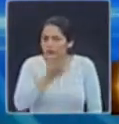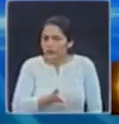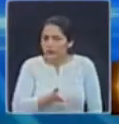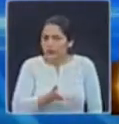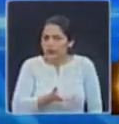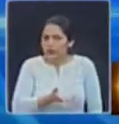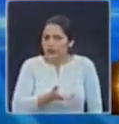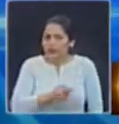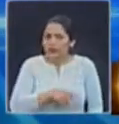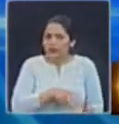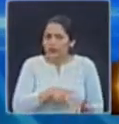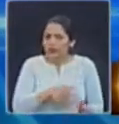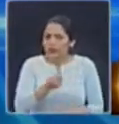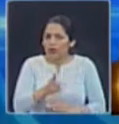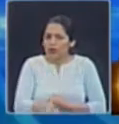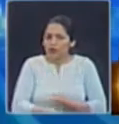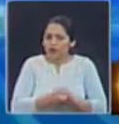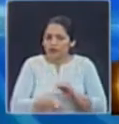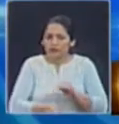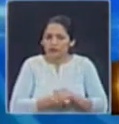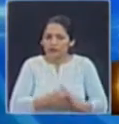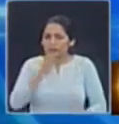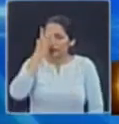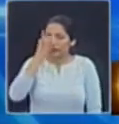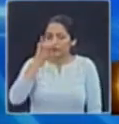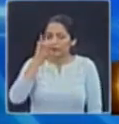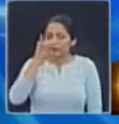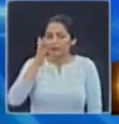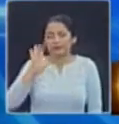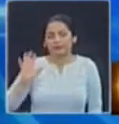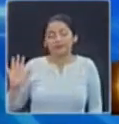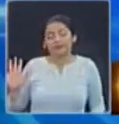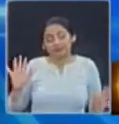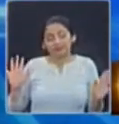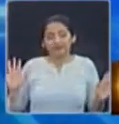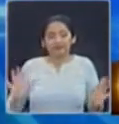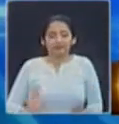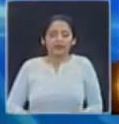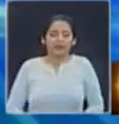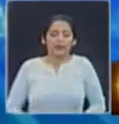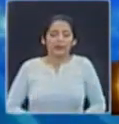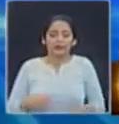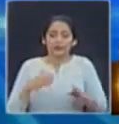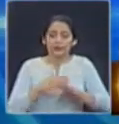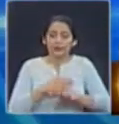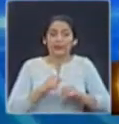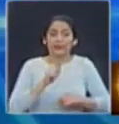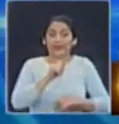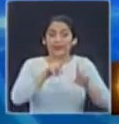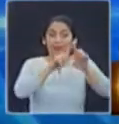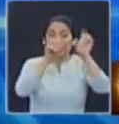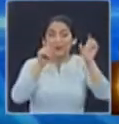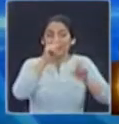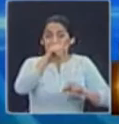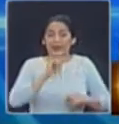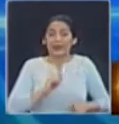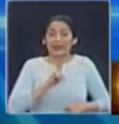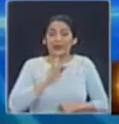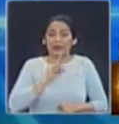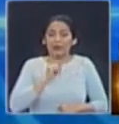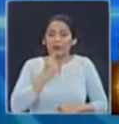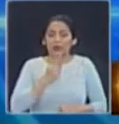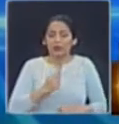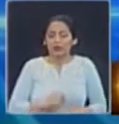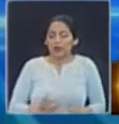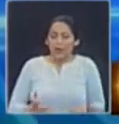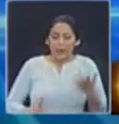Y, lógicamente, Carno, la compañía australiana, cuando no pueden realmente responder la compañía nacional, les dice, devuélvanme